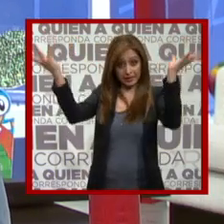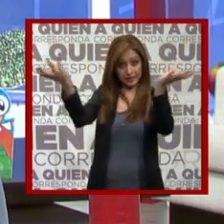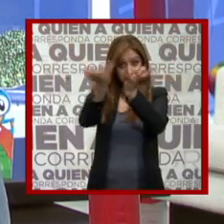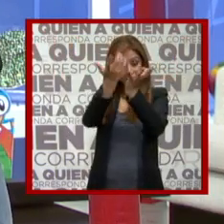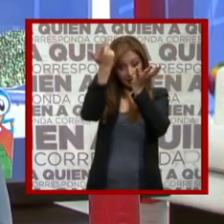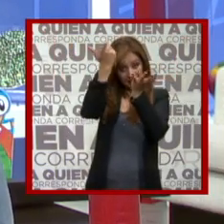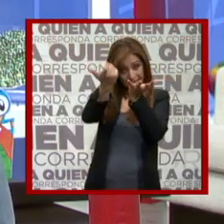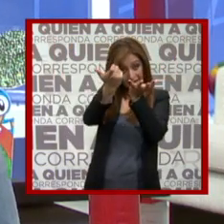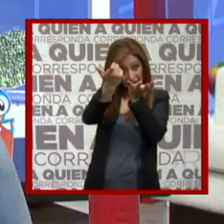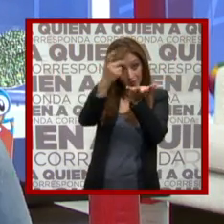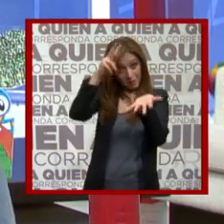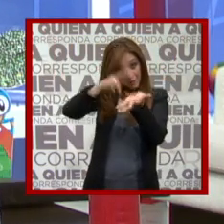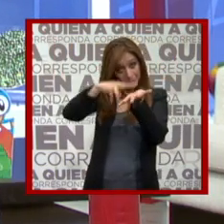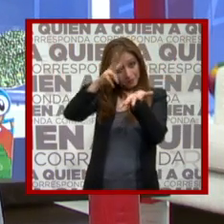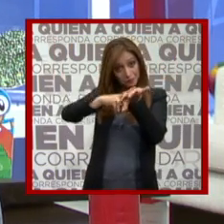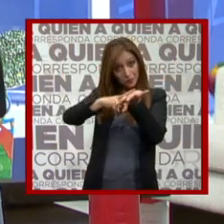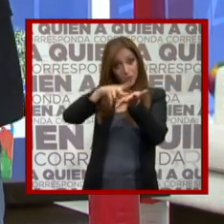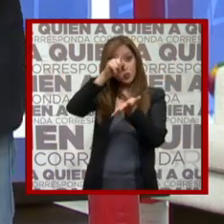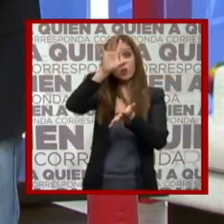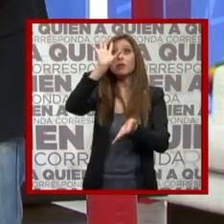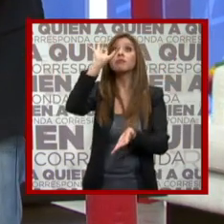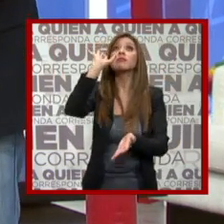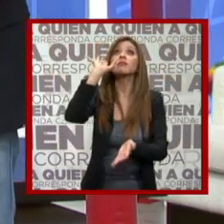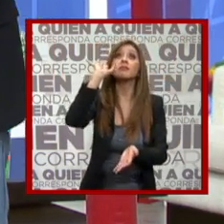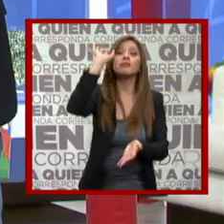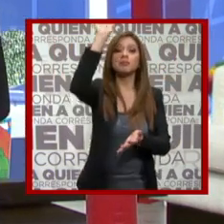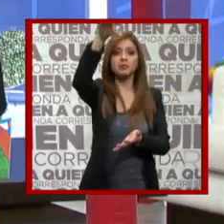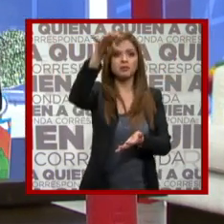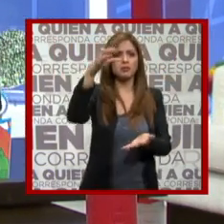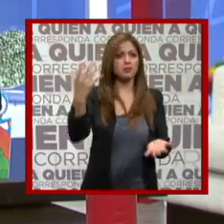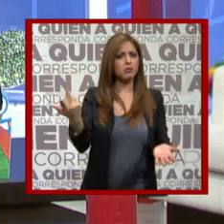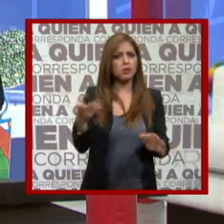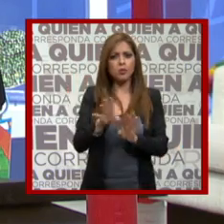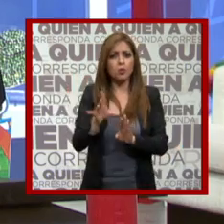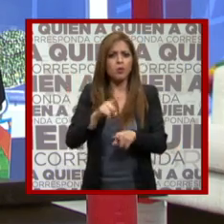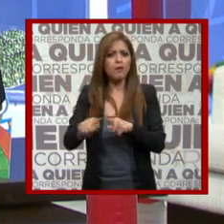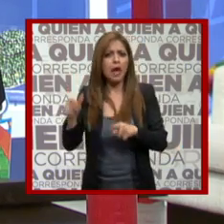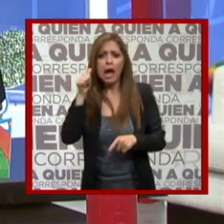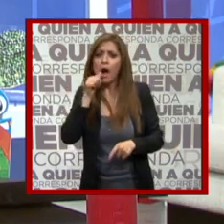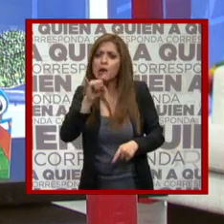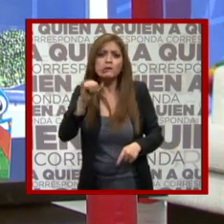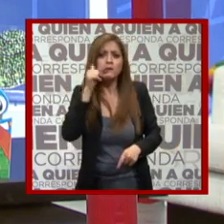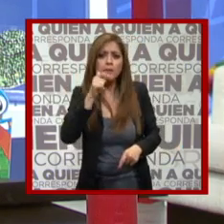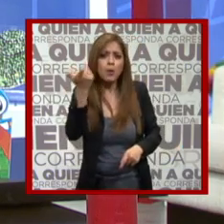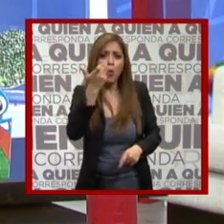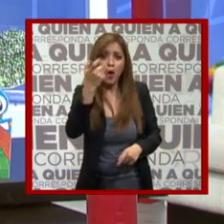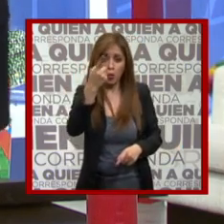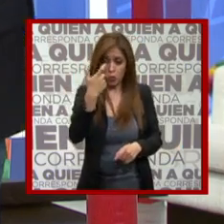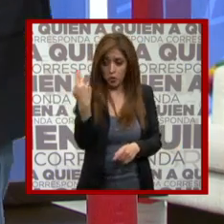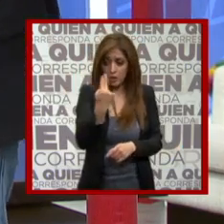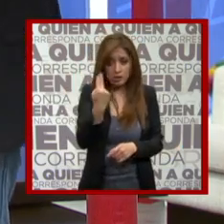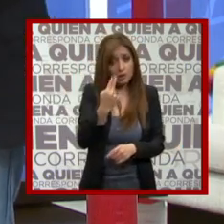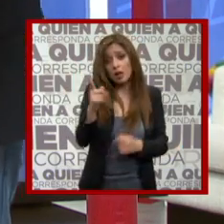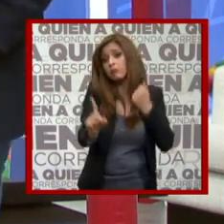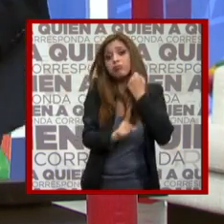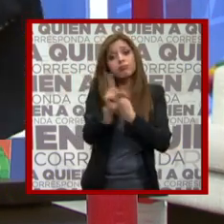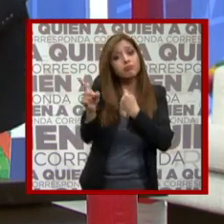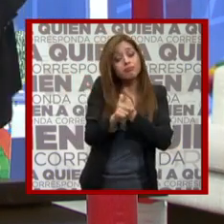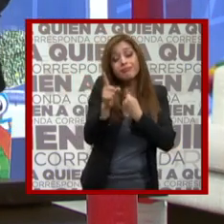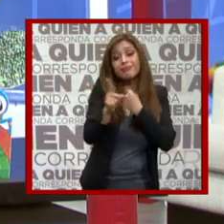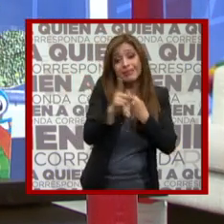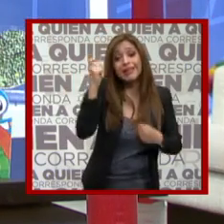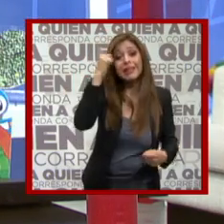esferas o tienen valor de dinero, las tienen que encestar. ¿Pero eso qué diferencia tiene? Así es la bronca en la vida. Conseguir el dinero es un broncón. Y de eso se trata. Y de